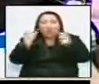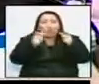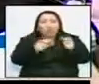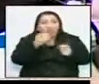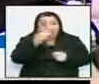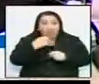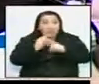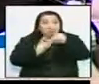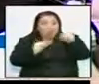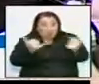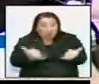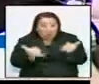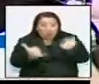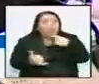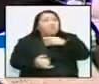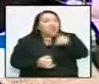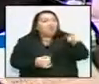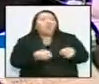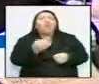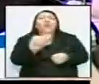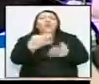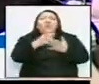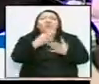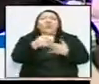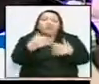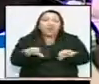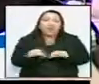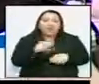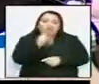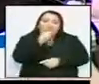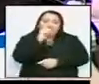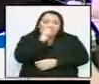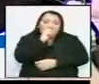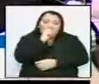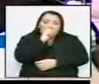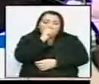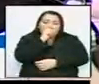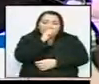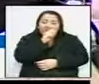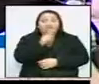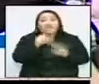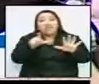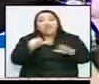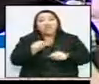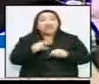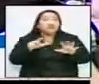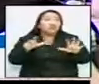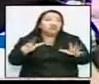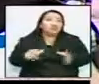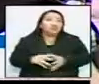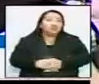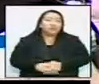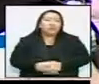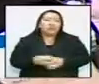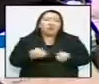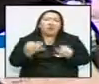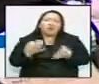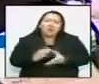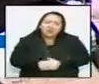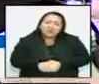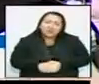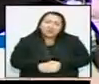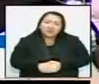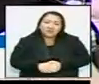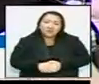quisiera que le pregunten a la actual gestión cuántas auditorías han hecho en lo que va del año 17, 18 y lo que va del año 17. ¿Cuántas